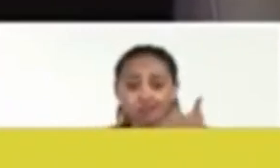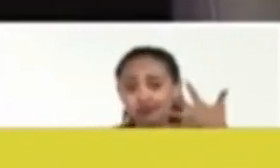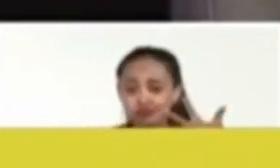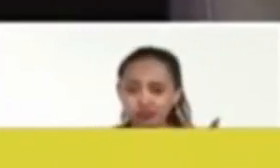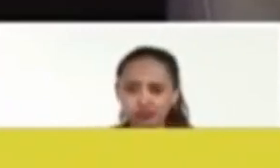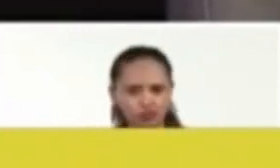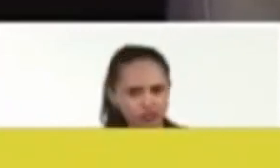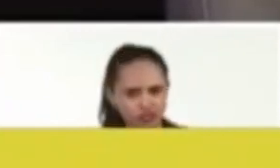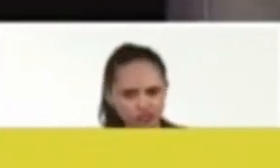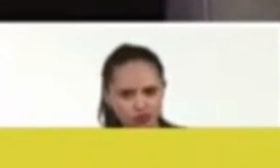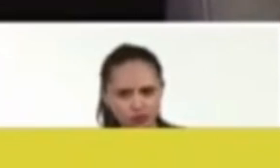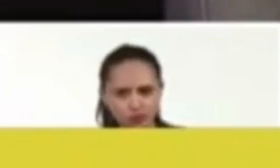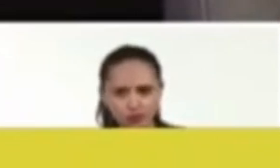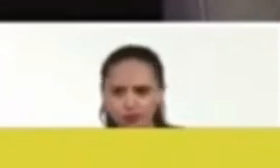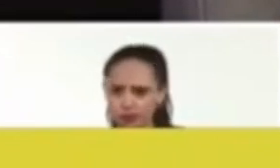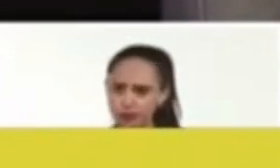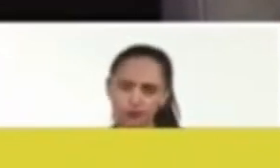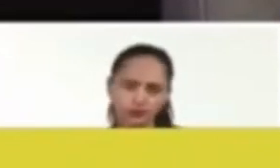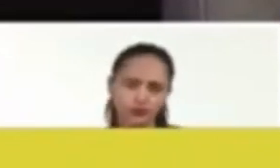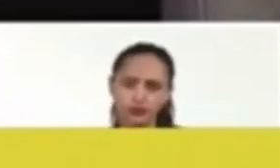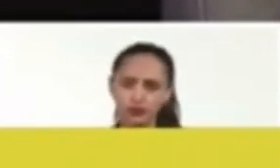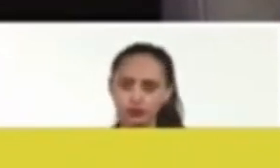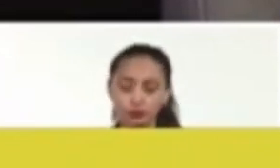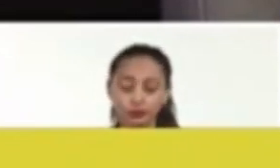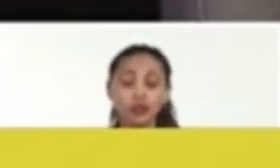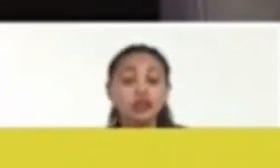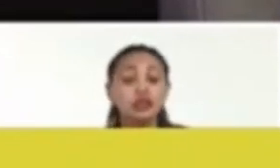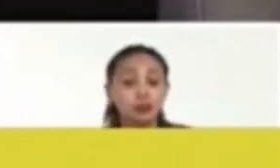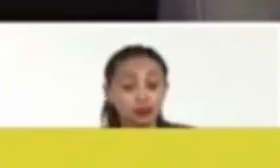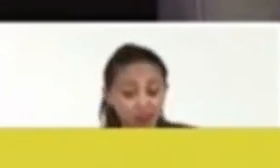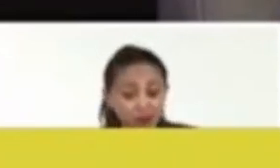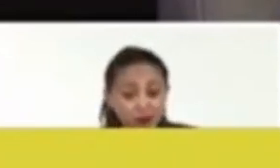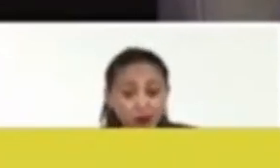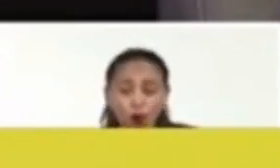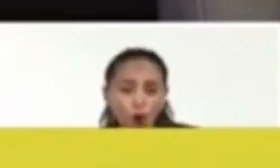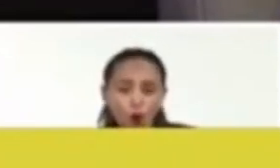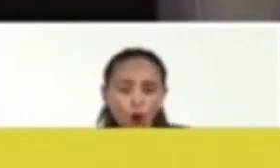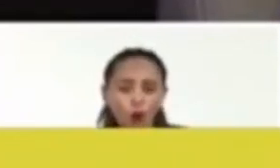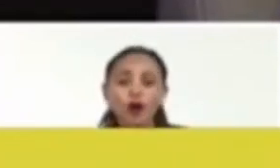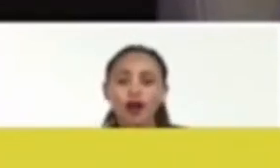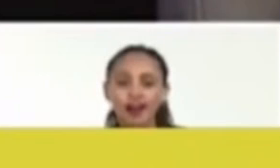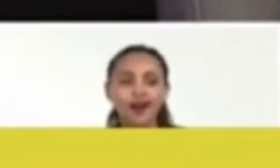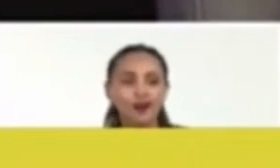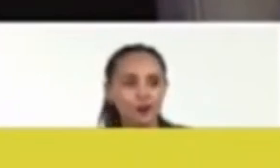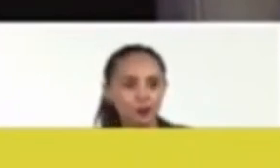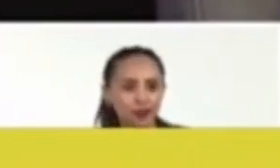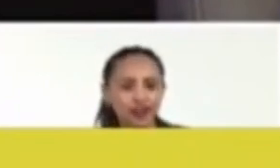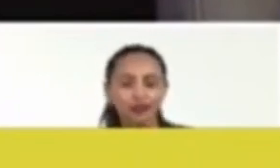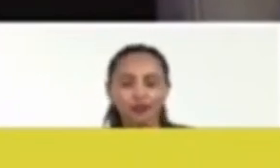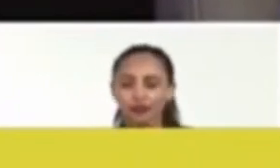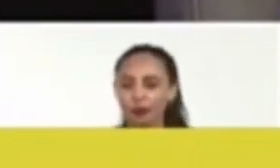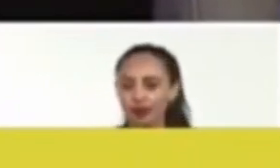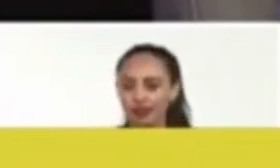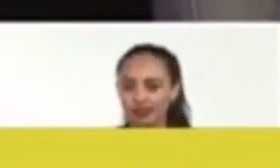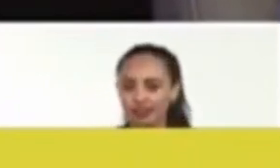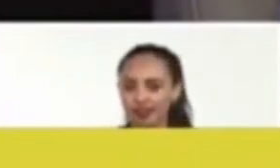se resuelve la situación que tenemos. La situación que tenemos se va a resolver cumpliendo con esa estrategia que estamos, en